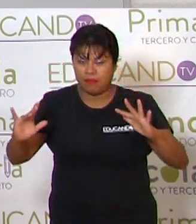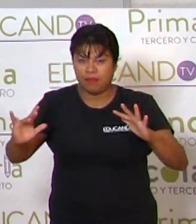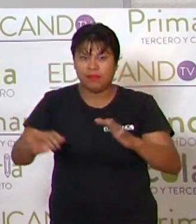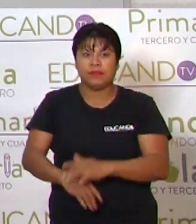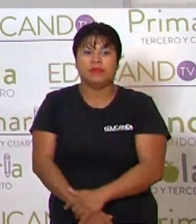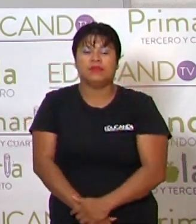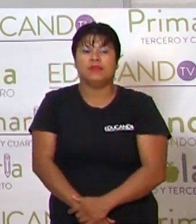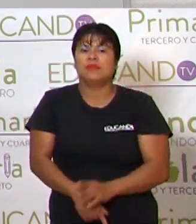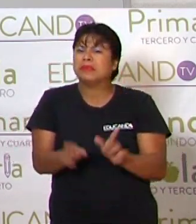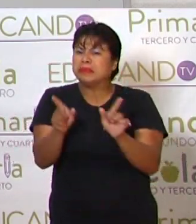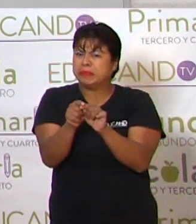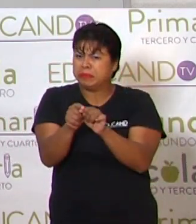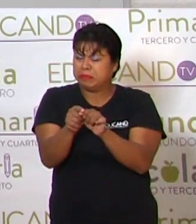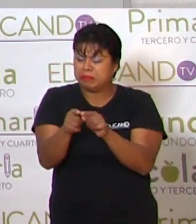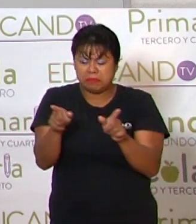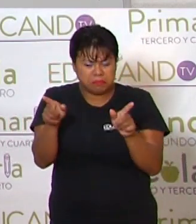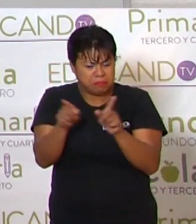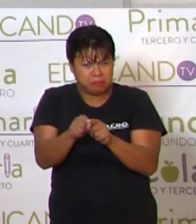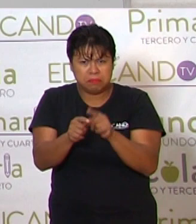Muy simple,